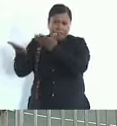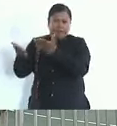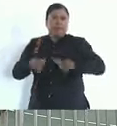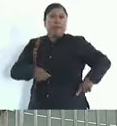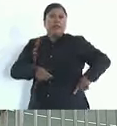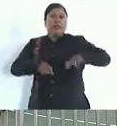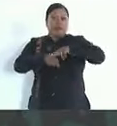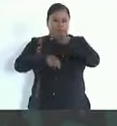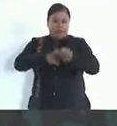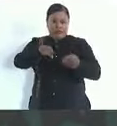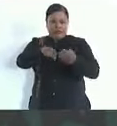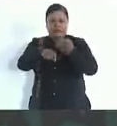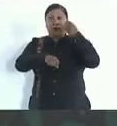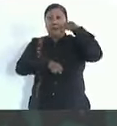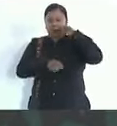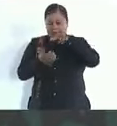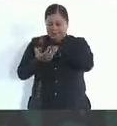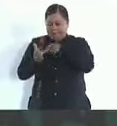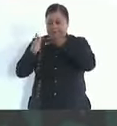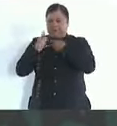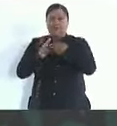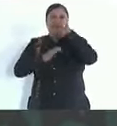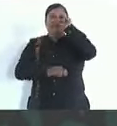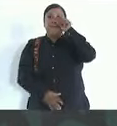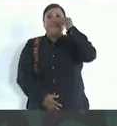Oaxaca, ingeniero Salomón Jara Cruz,